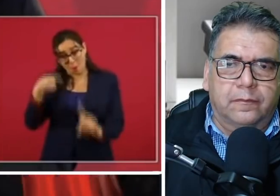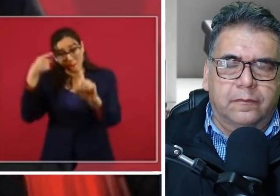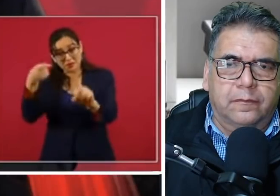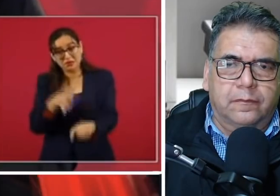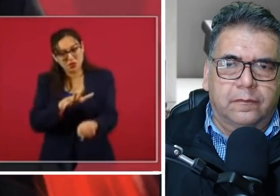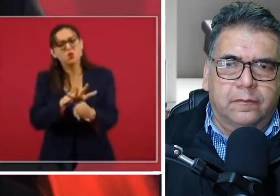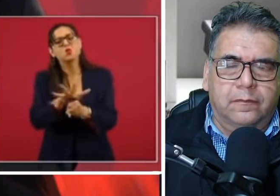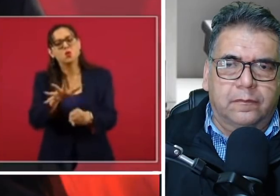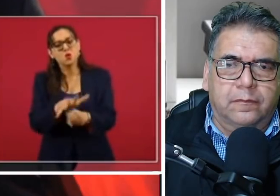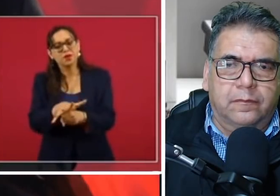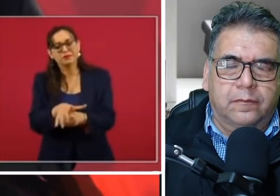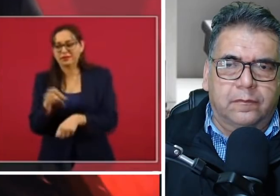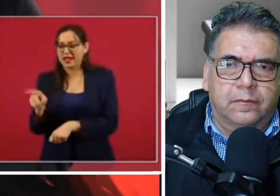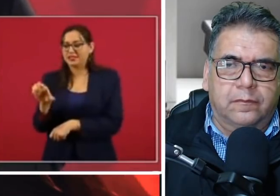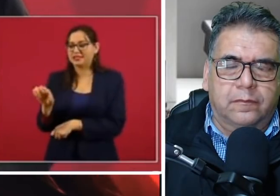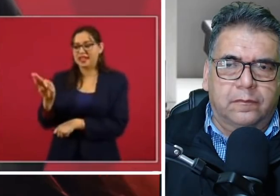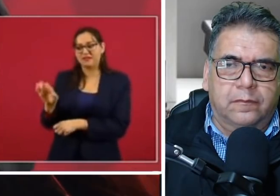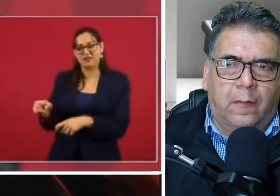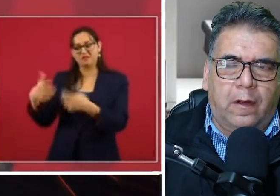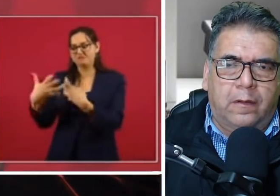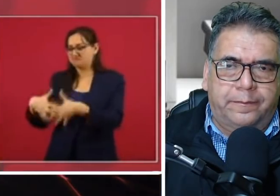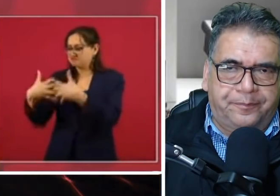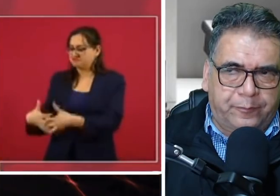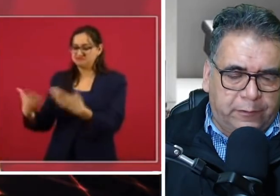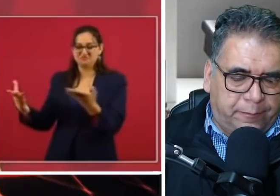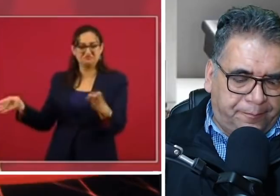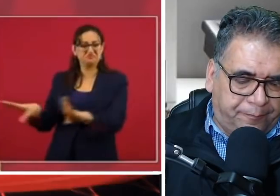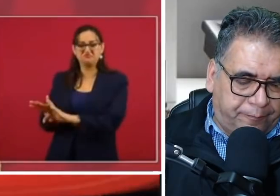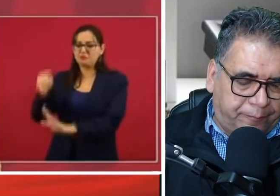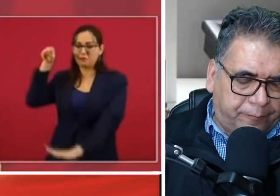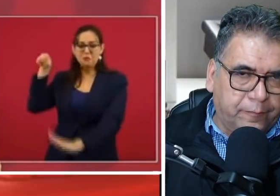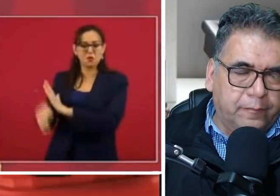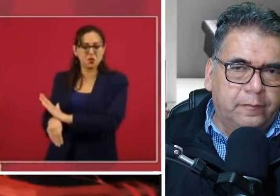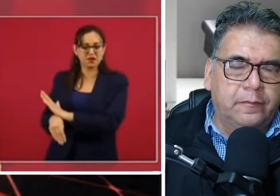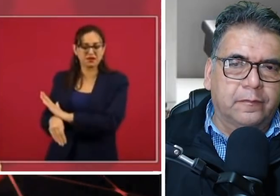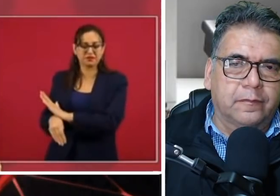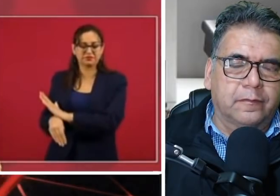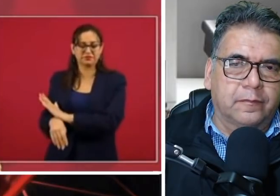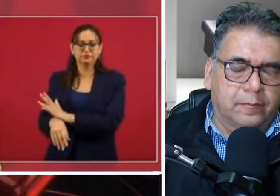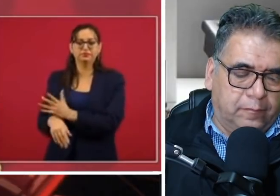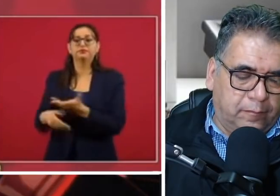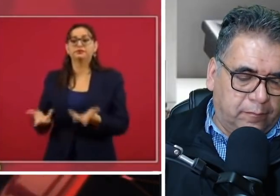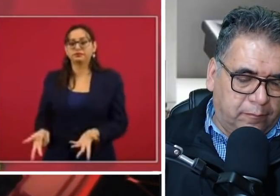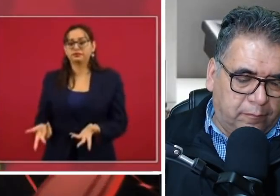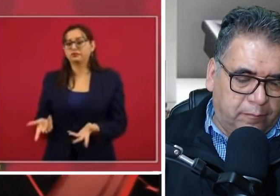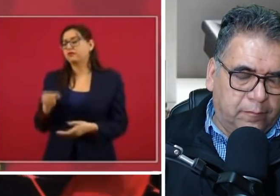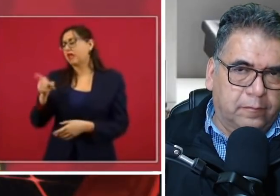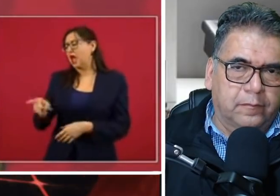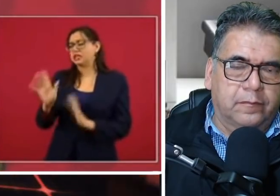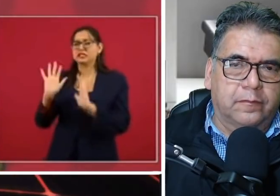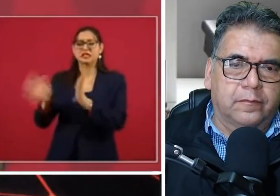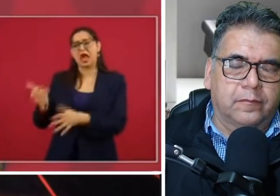eléctrica. Empezaron a cerrar las plantas, a declarar de que eran